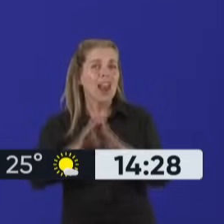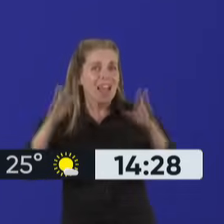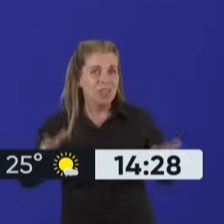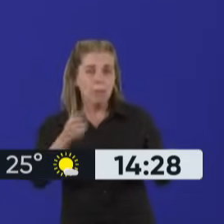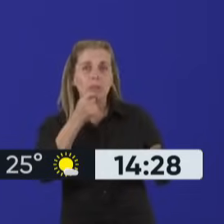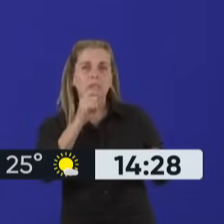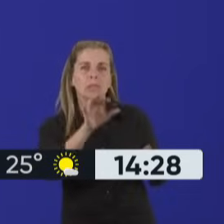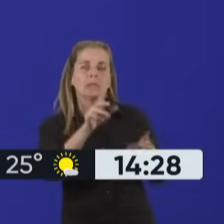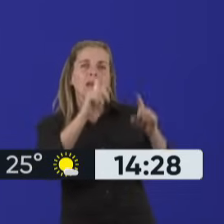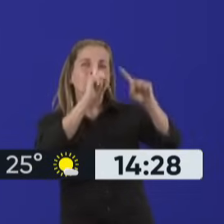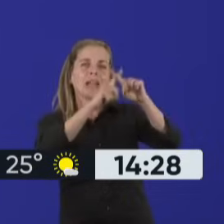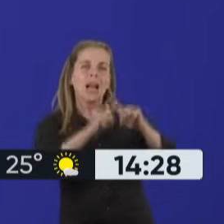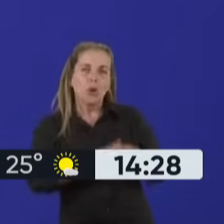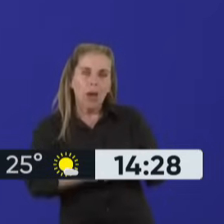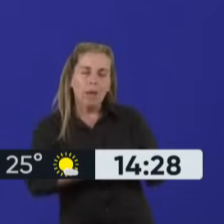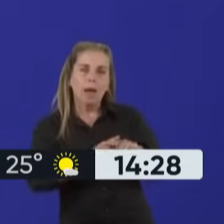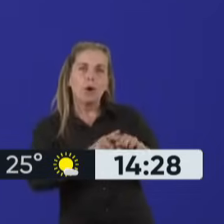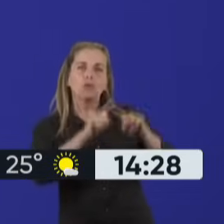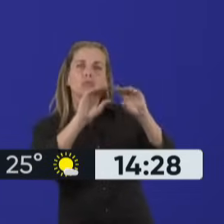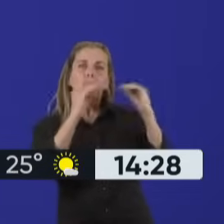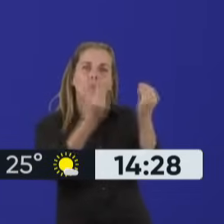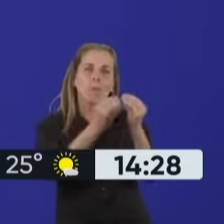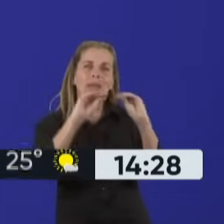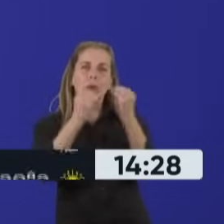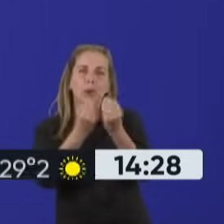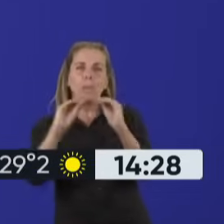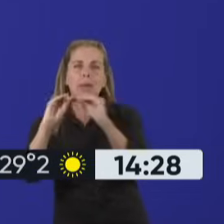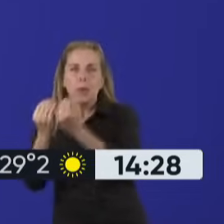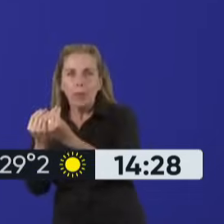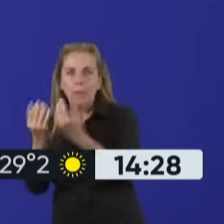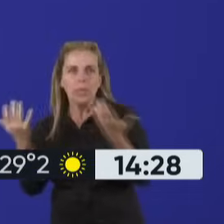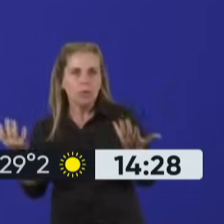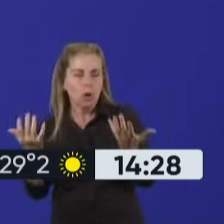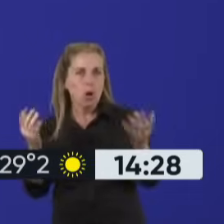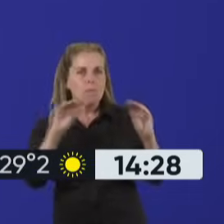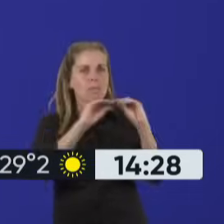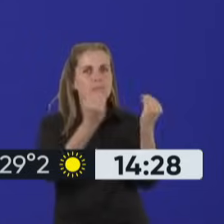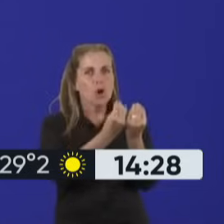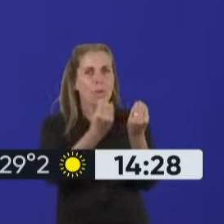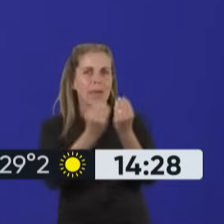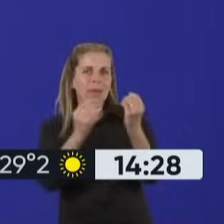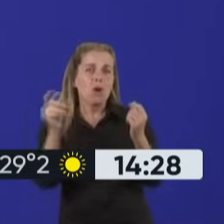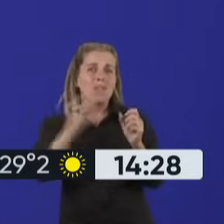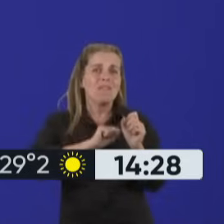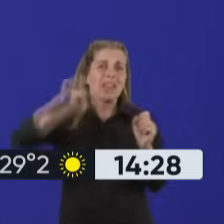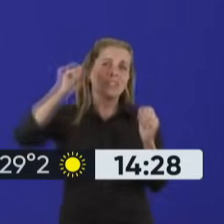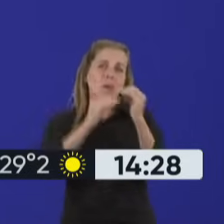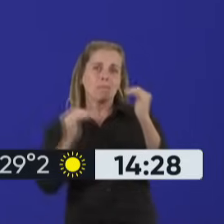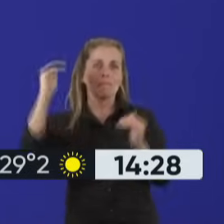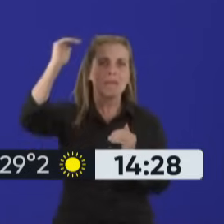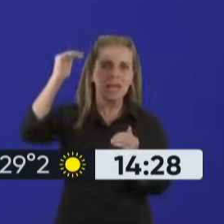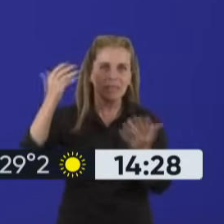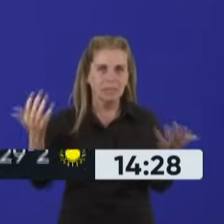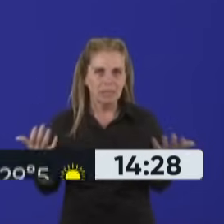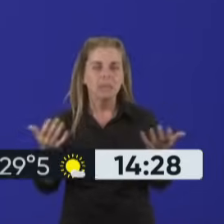ejemplo, los promedios móviles, cuanto más corto el promedio móvil, más alto le daba, y obviamente el dato